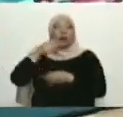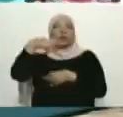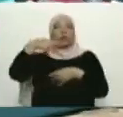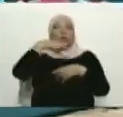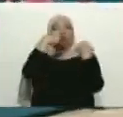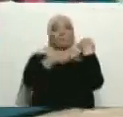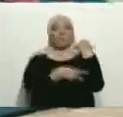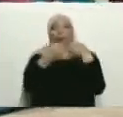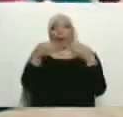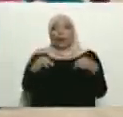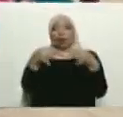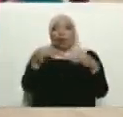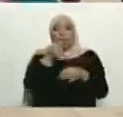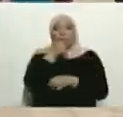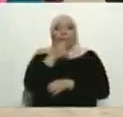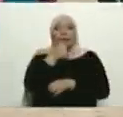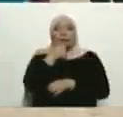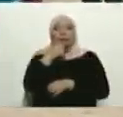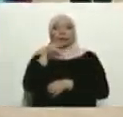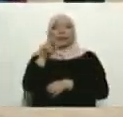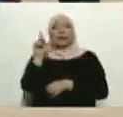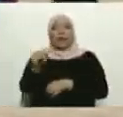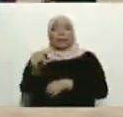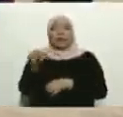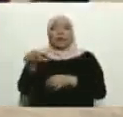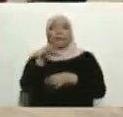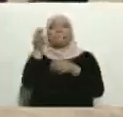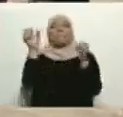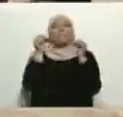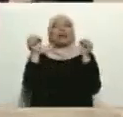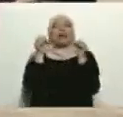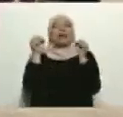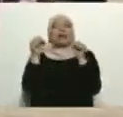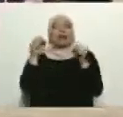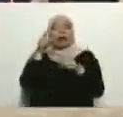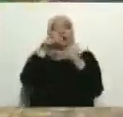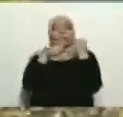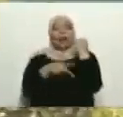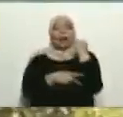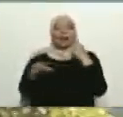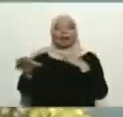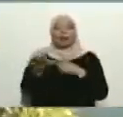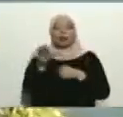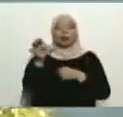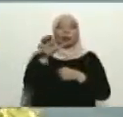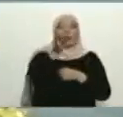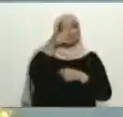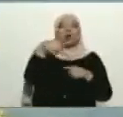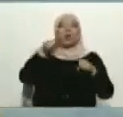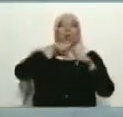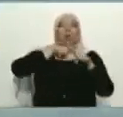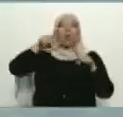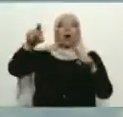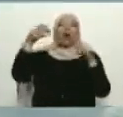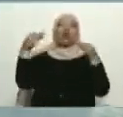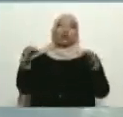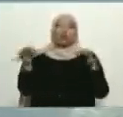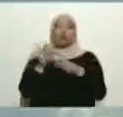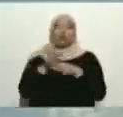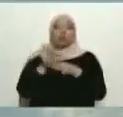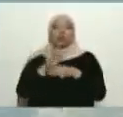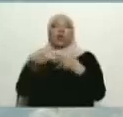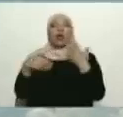parque el parque Sierra Nevada espectacular y además ahorita el teleférico funcionando hasta